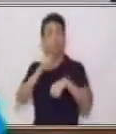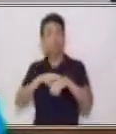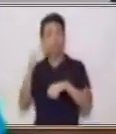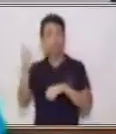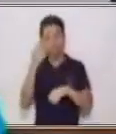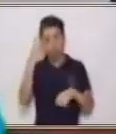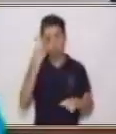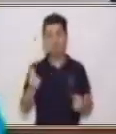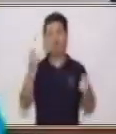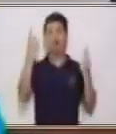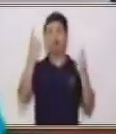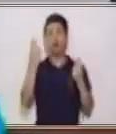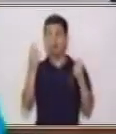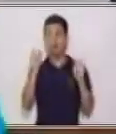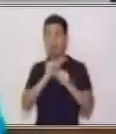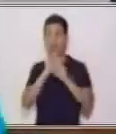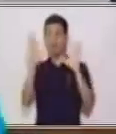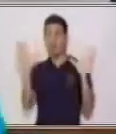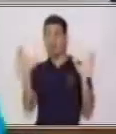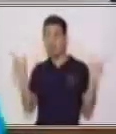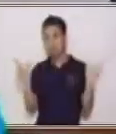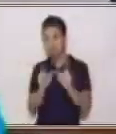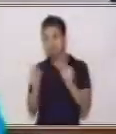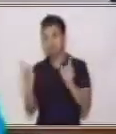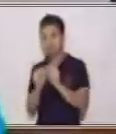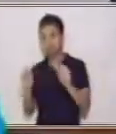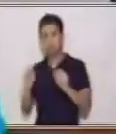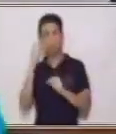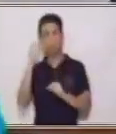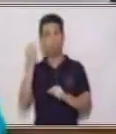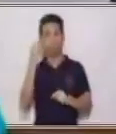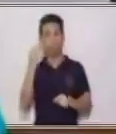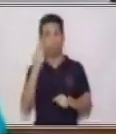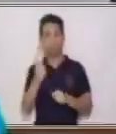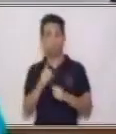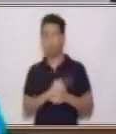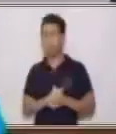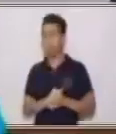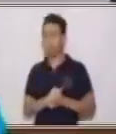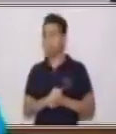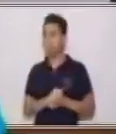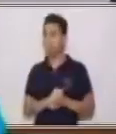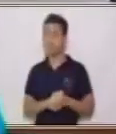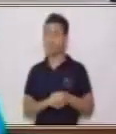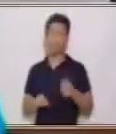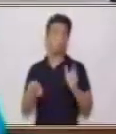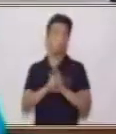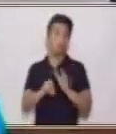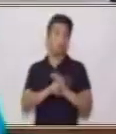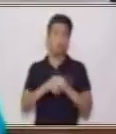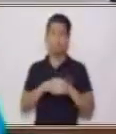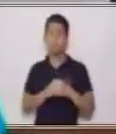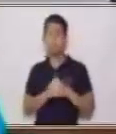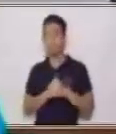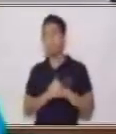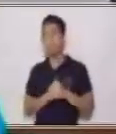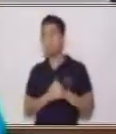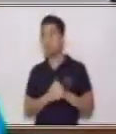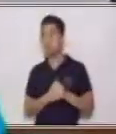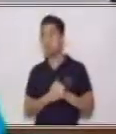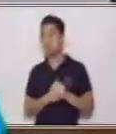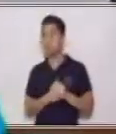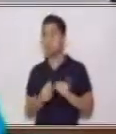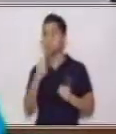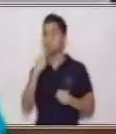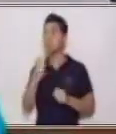claro, preciso y conciso que tú puedas obtener. Te doy un ejemplo, si en alguna ocasión te dicen